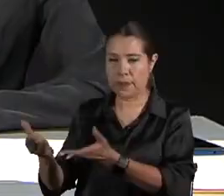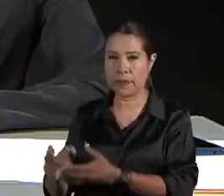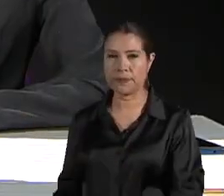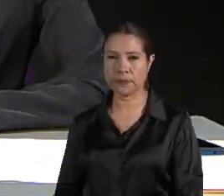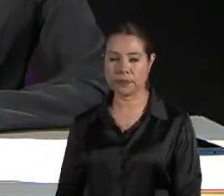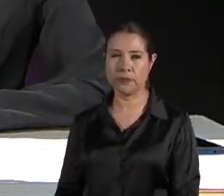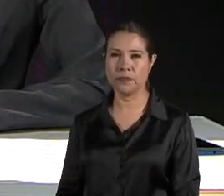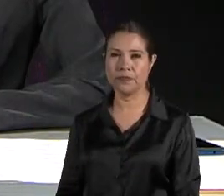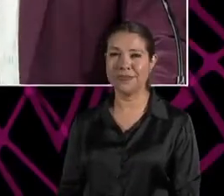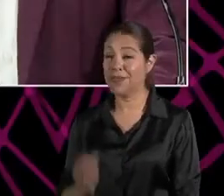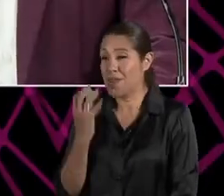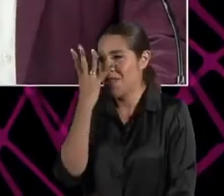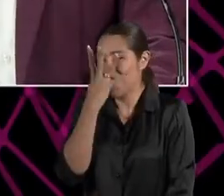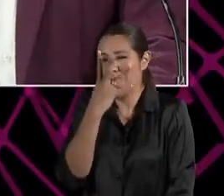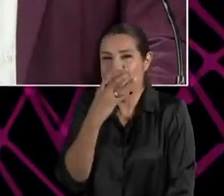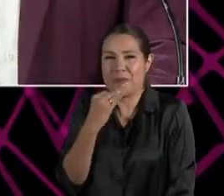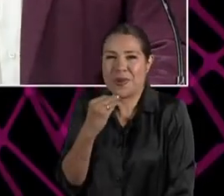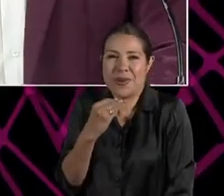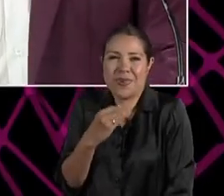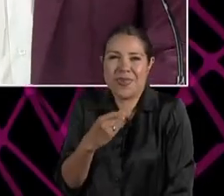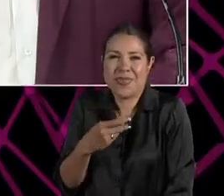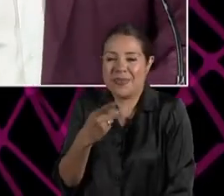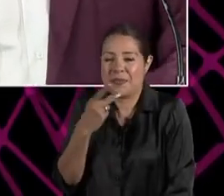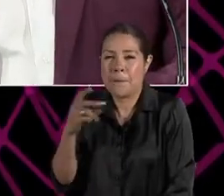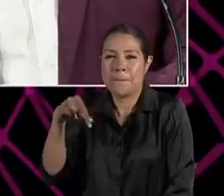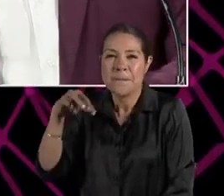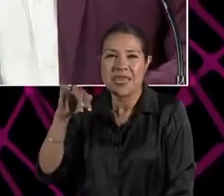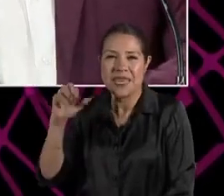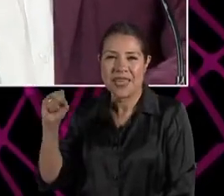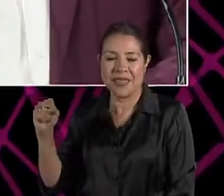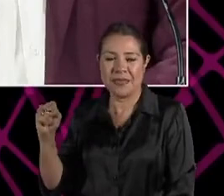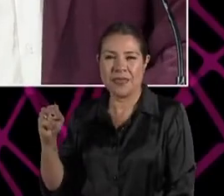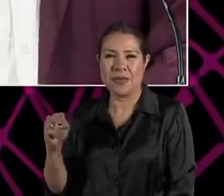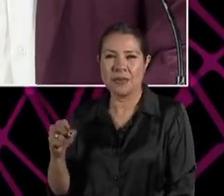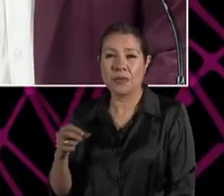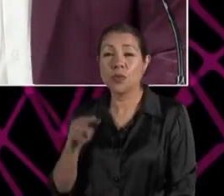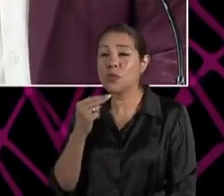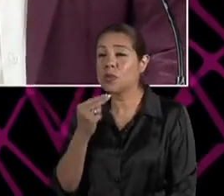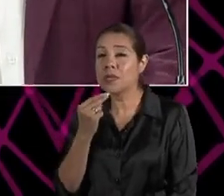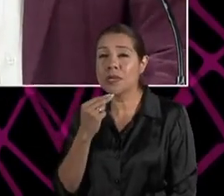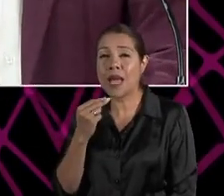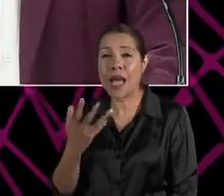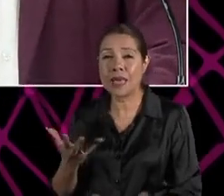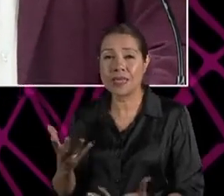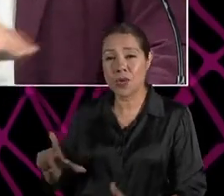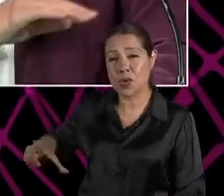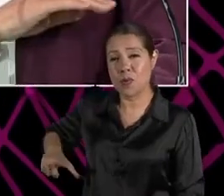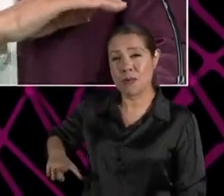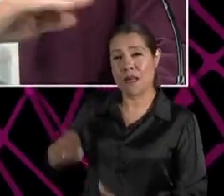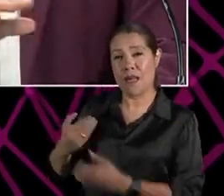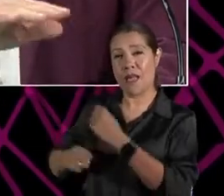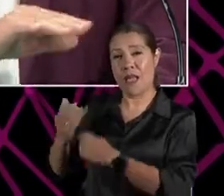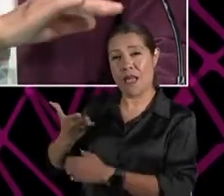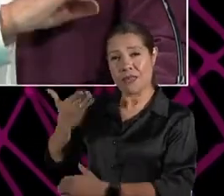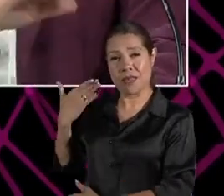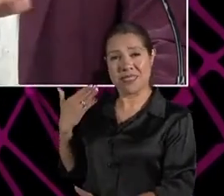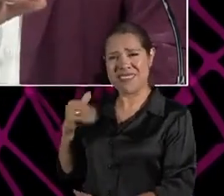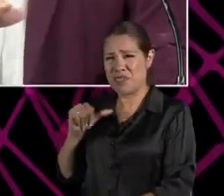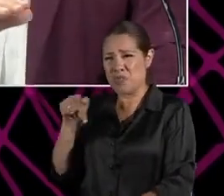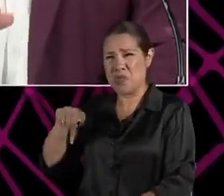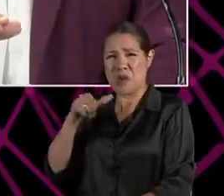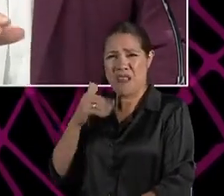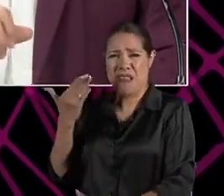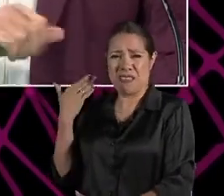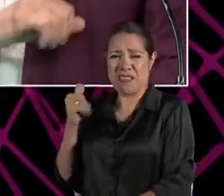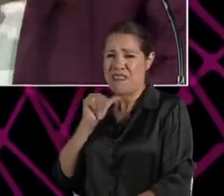agua. ¡Qué bonito poema, Miguel Márquez! Hubieras hecho algo cuando fuiste gobernador porque no hiciste absolutamente nada